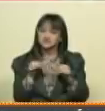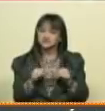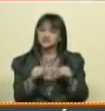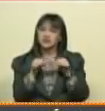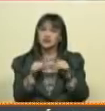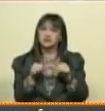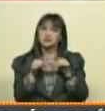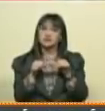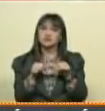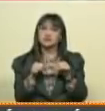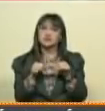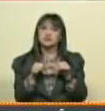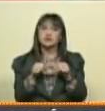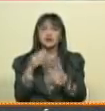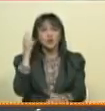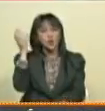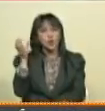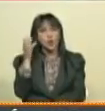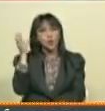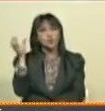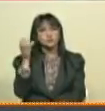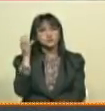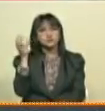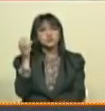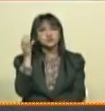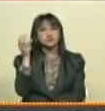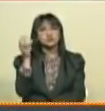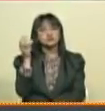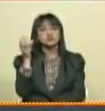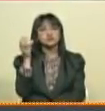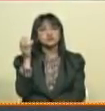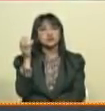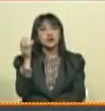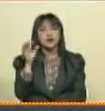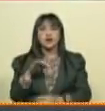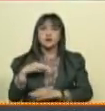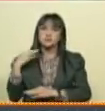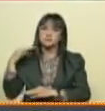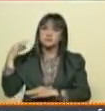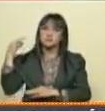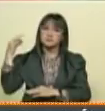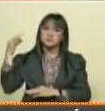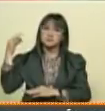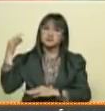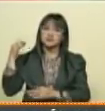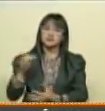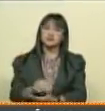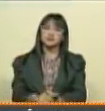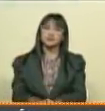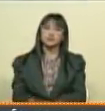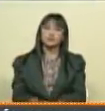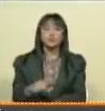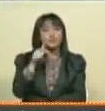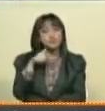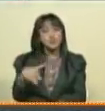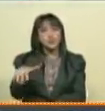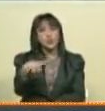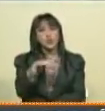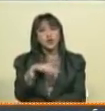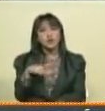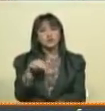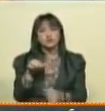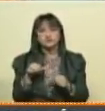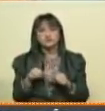nosotros elevando nuestra conciencia, nuestro espíritu como pueblo,